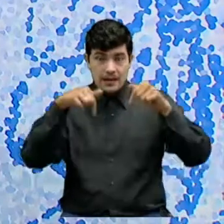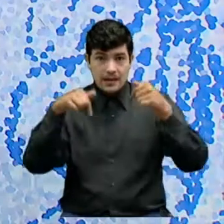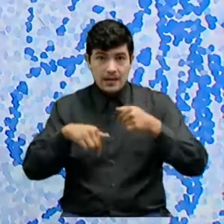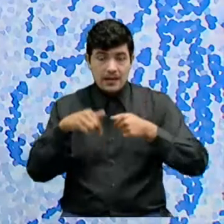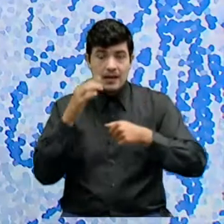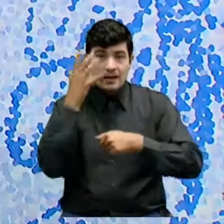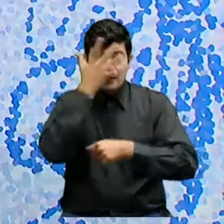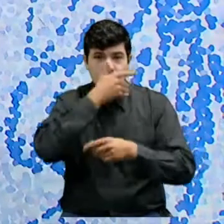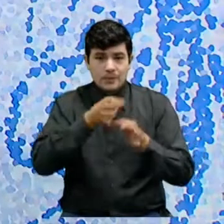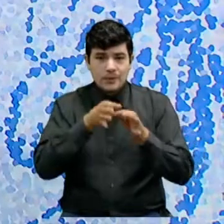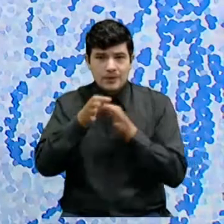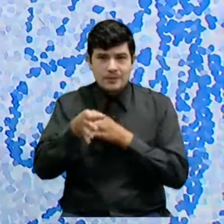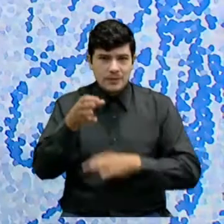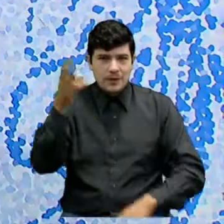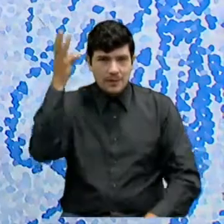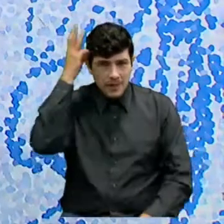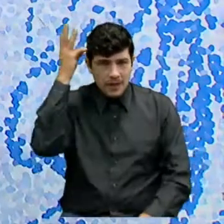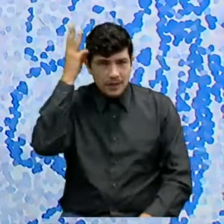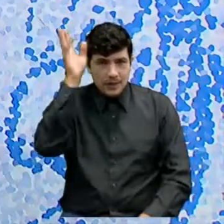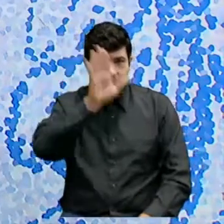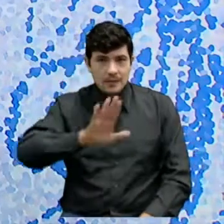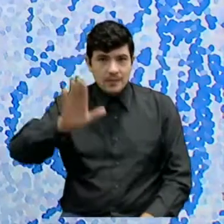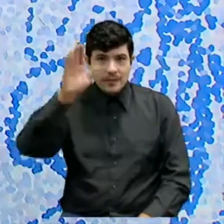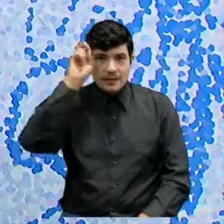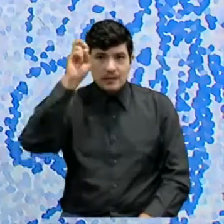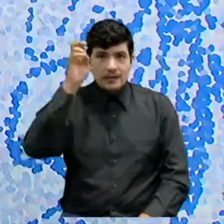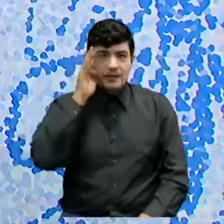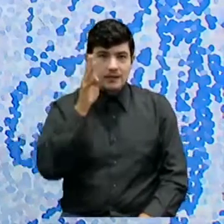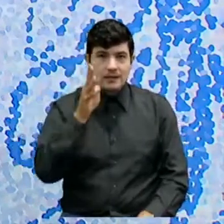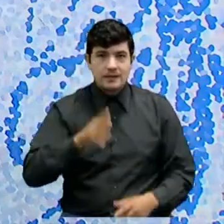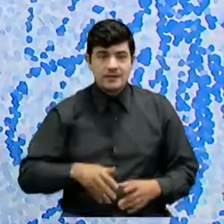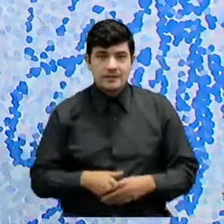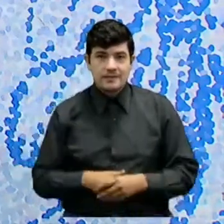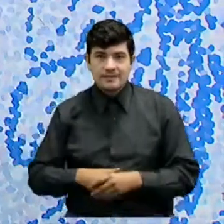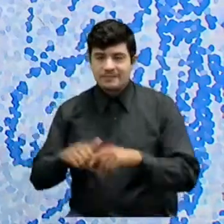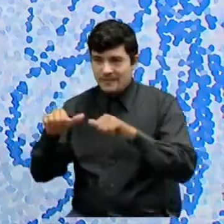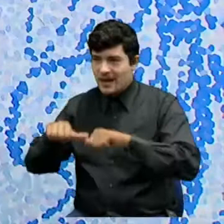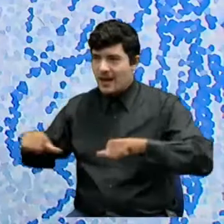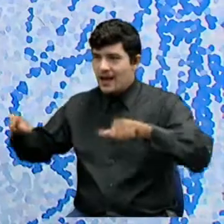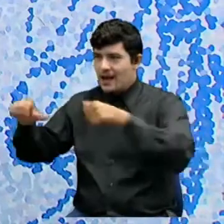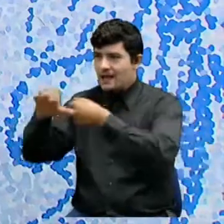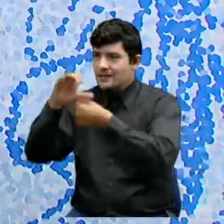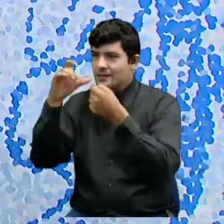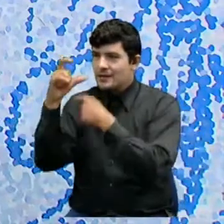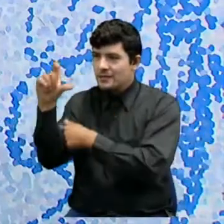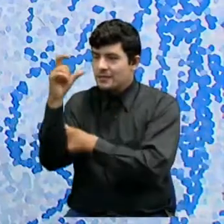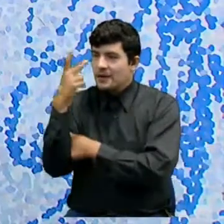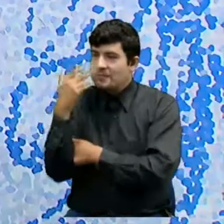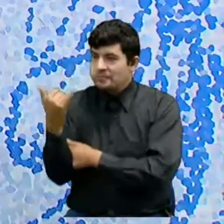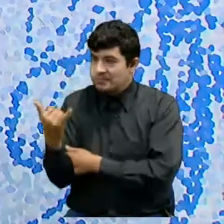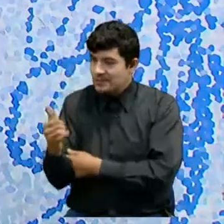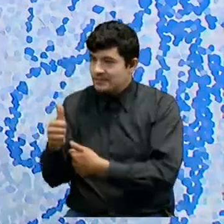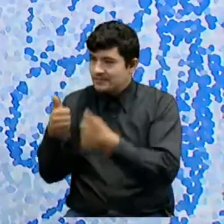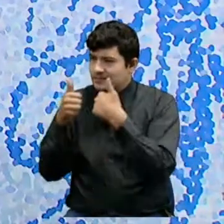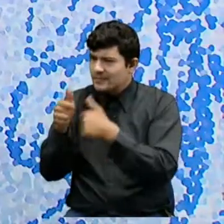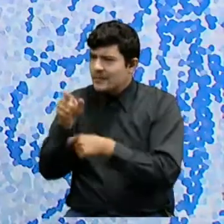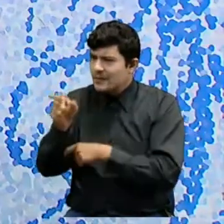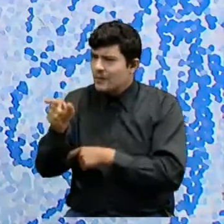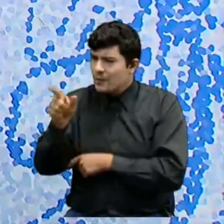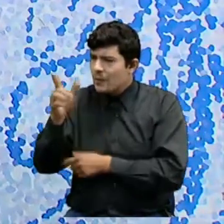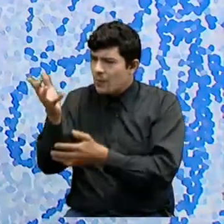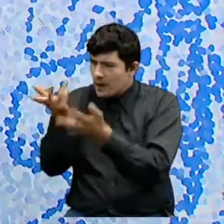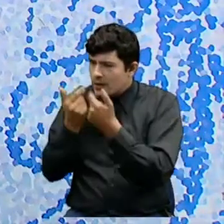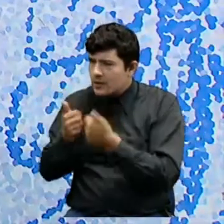bello municipio de Los Patios, en el departamento del norte de Santander. Área metropolitana de la ciudad de Cúcuta. Don José, ¿cuál